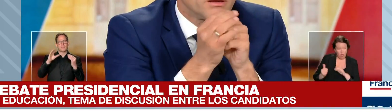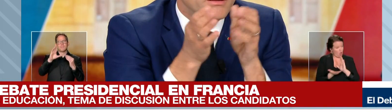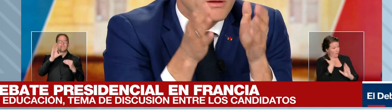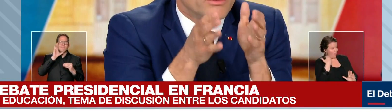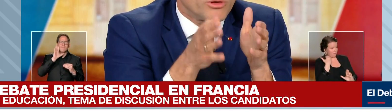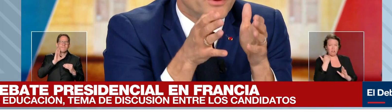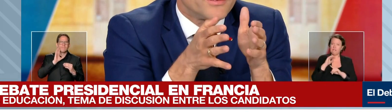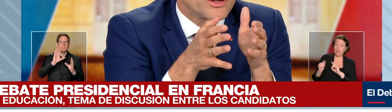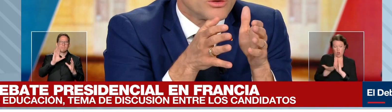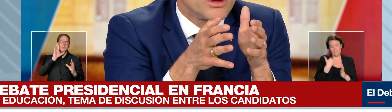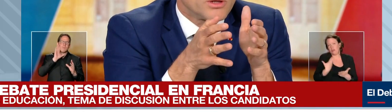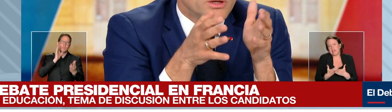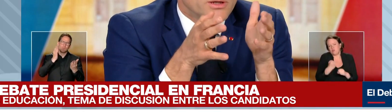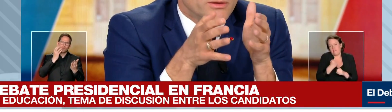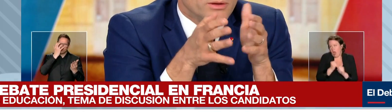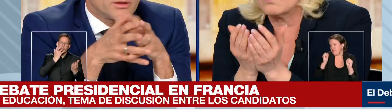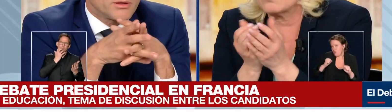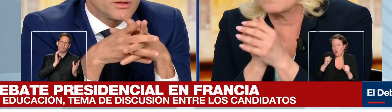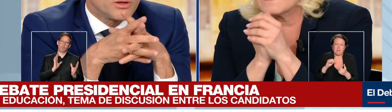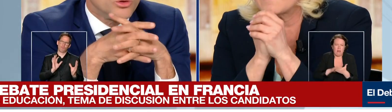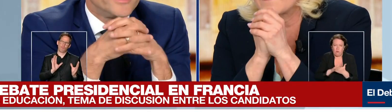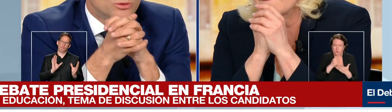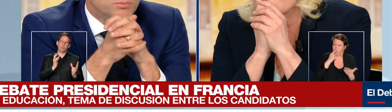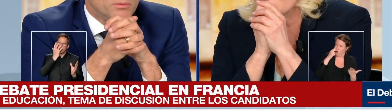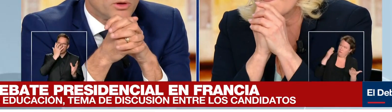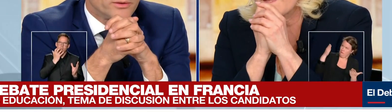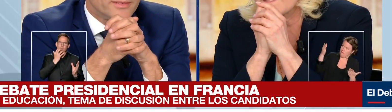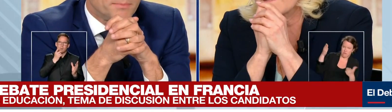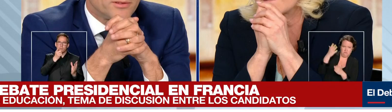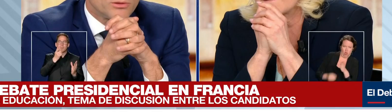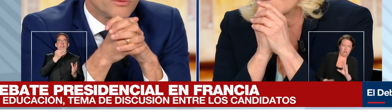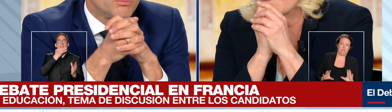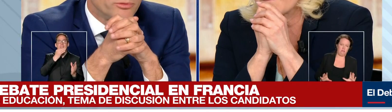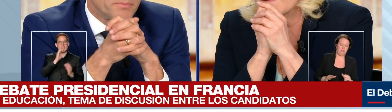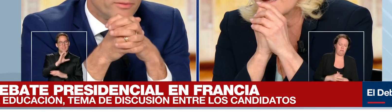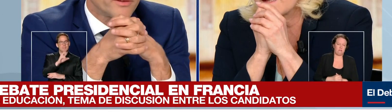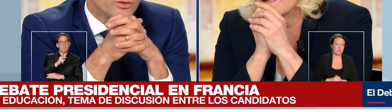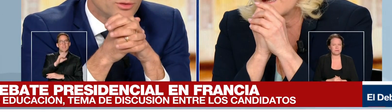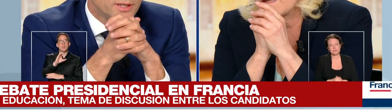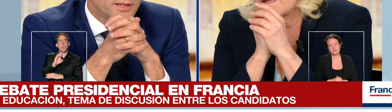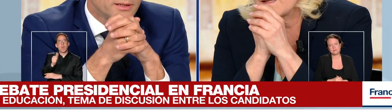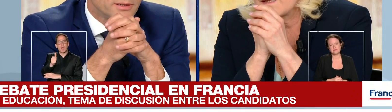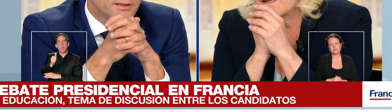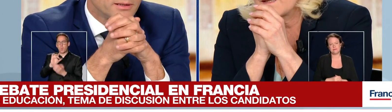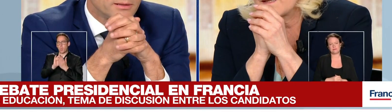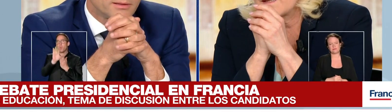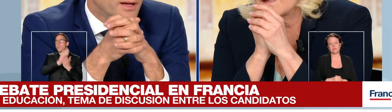Esto demuestra que hay un problema de visión sobre este principio.